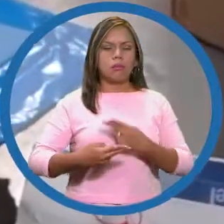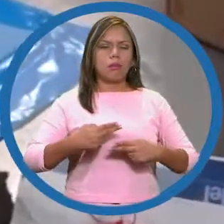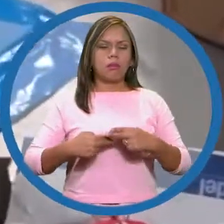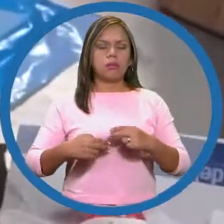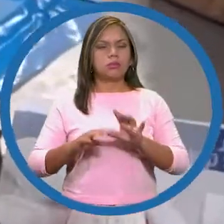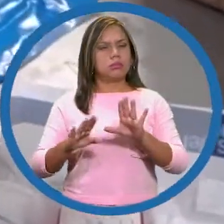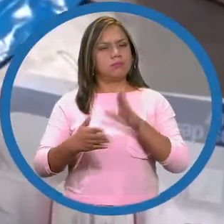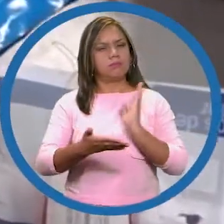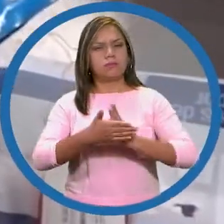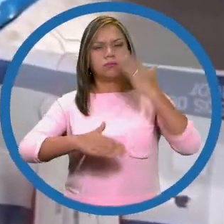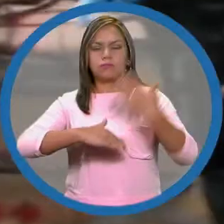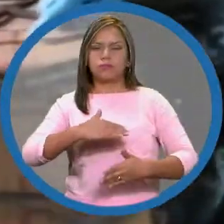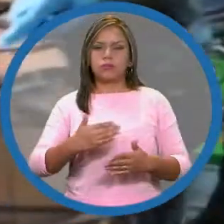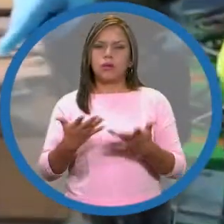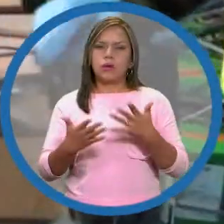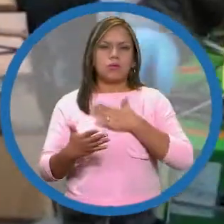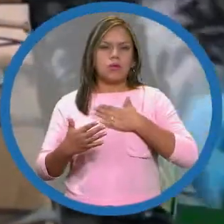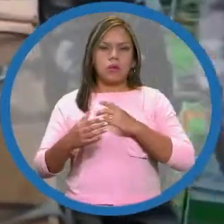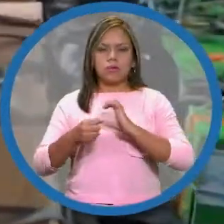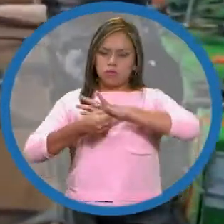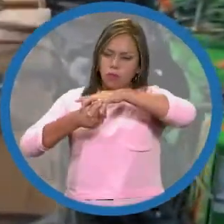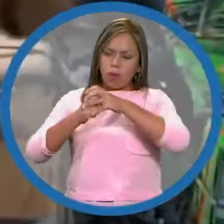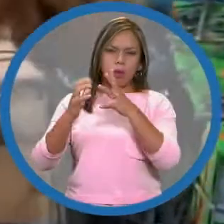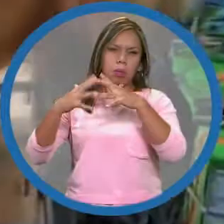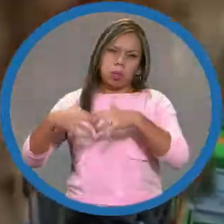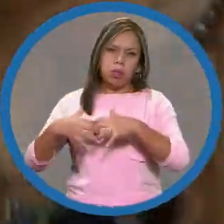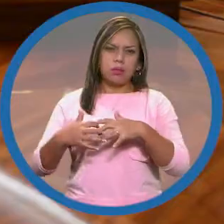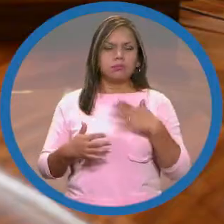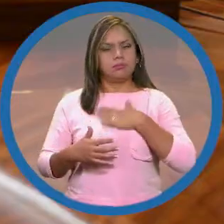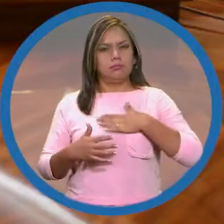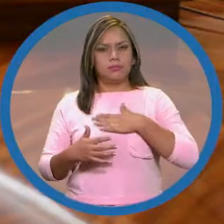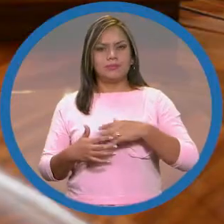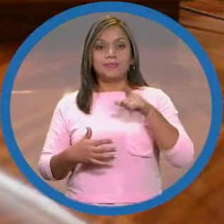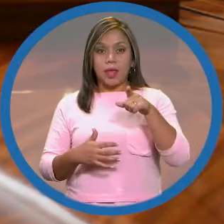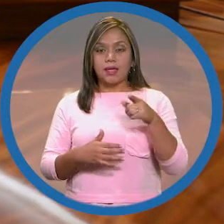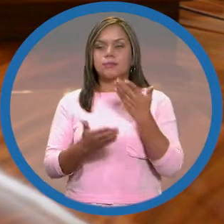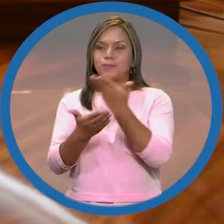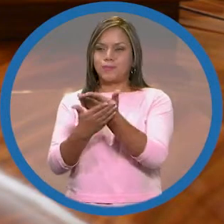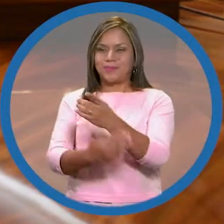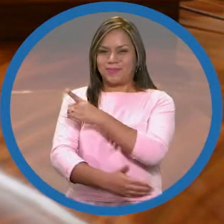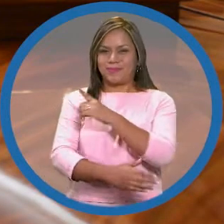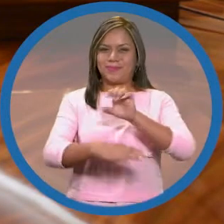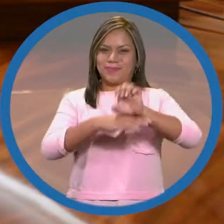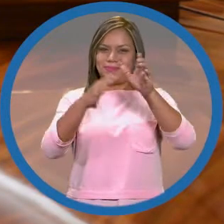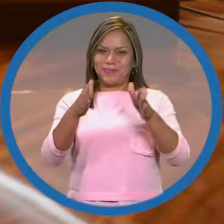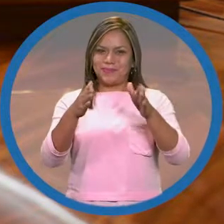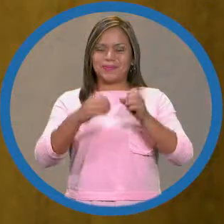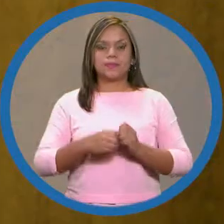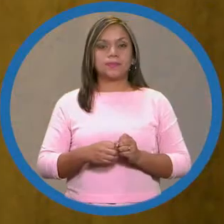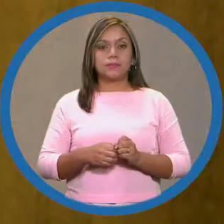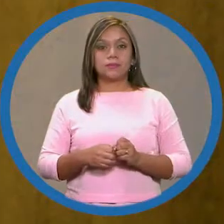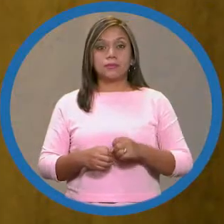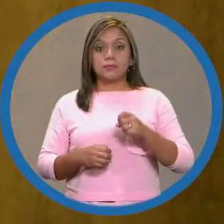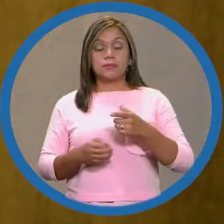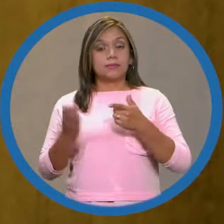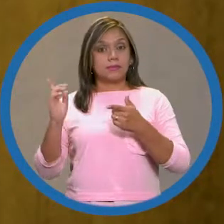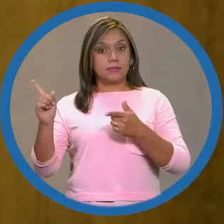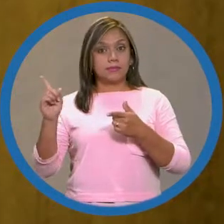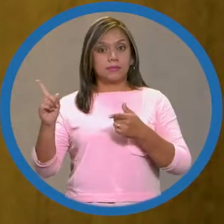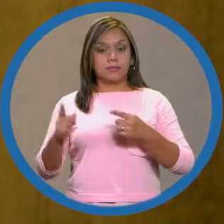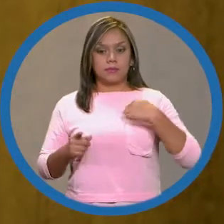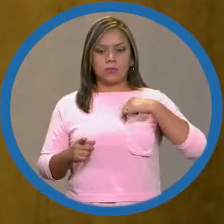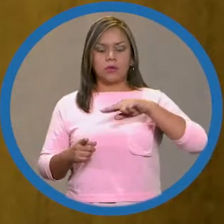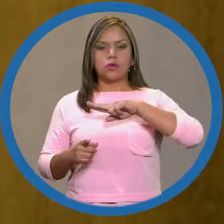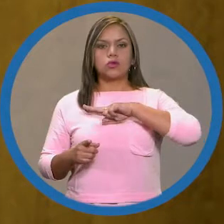este grave problema que significa un flagelo para el planeta fue la propuesta de la delegación ecuatoriana. Como complemento